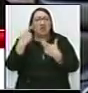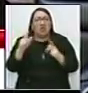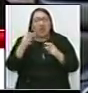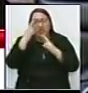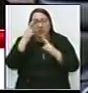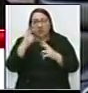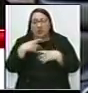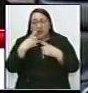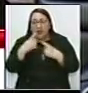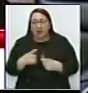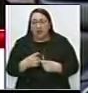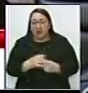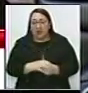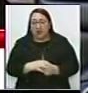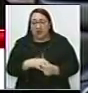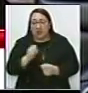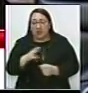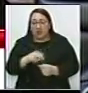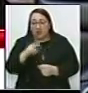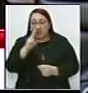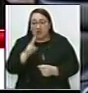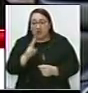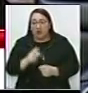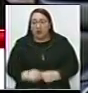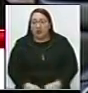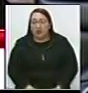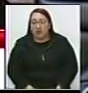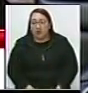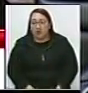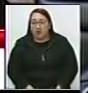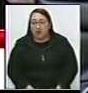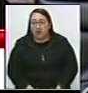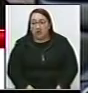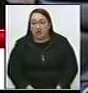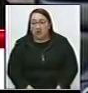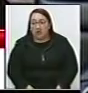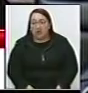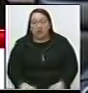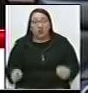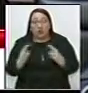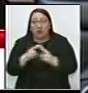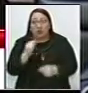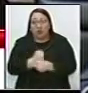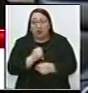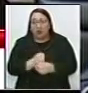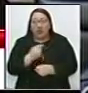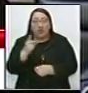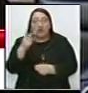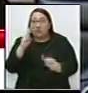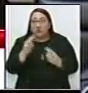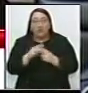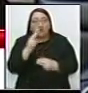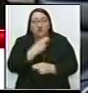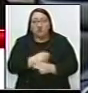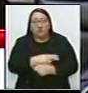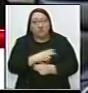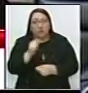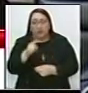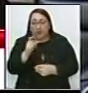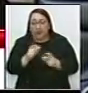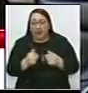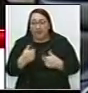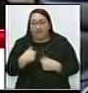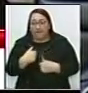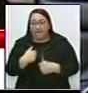de la dignidad, y le dice al peruano de a pie, a ese que no encuentra trabajo, a ese que no encuentra un hospital digno, a ese que